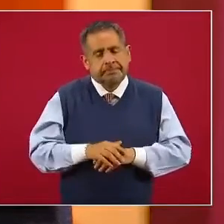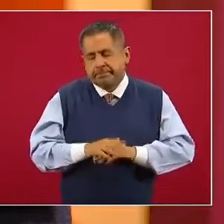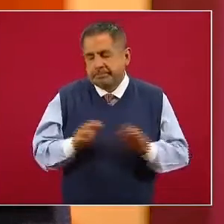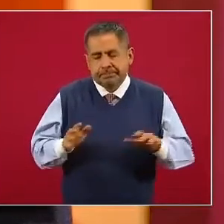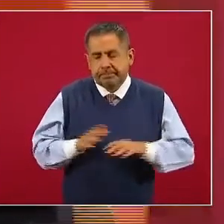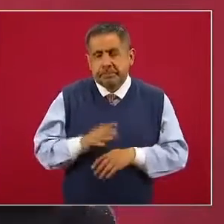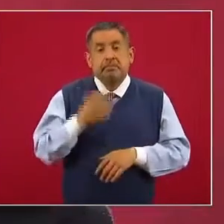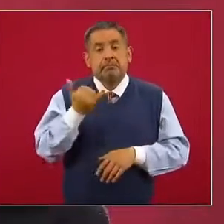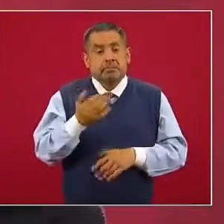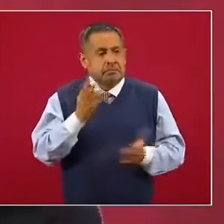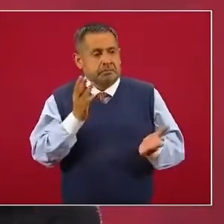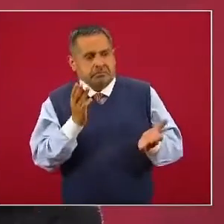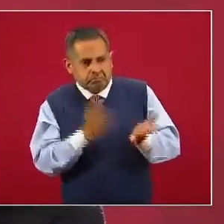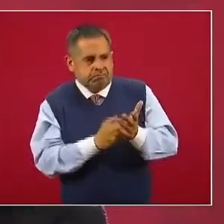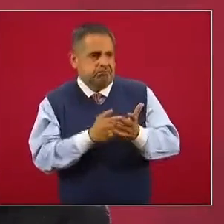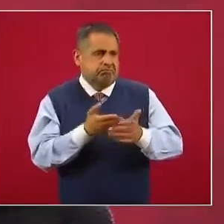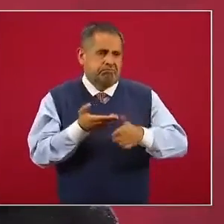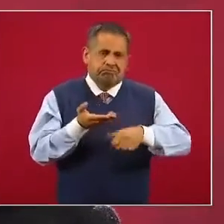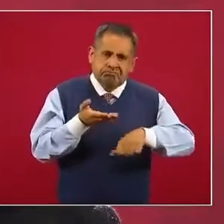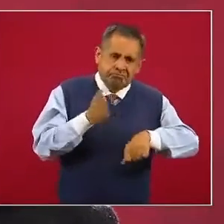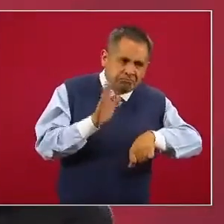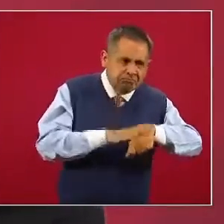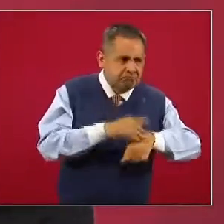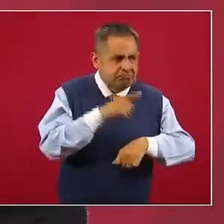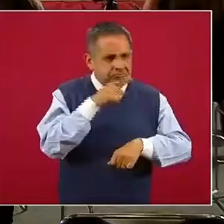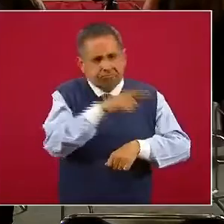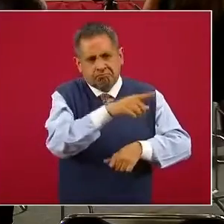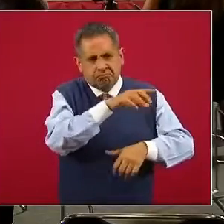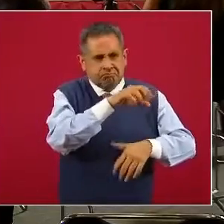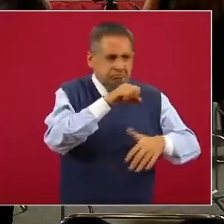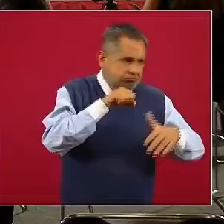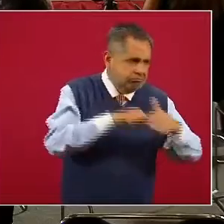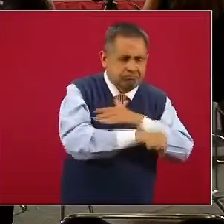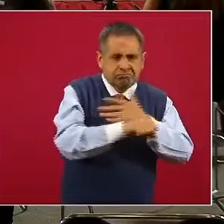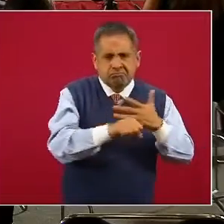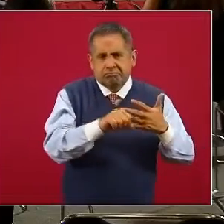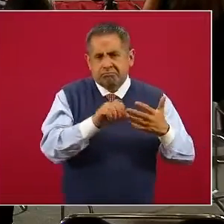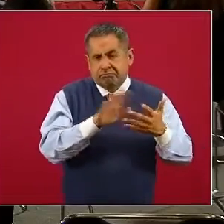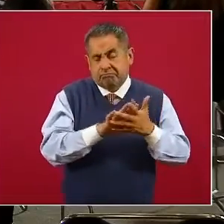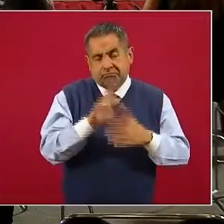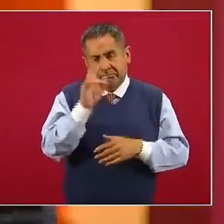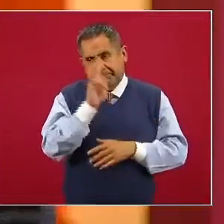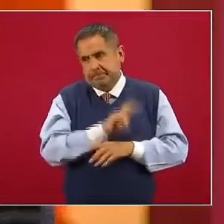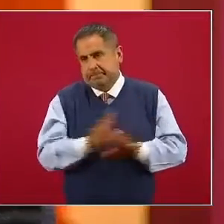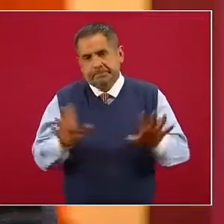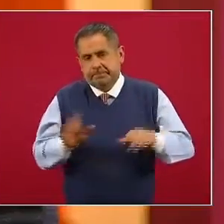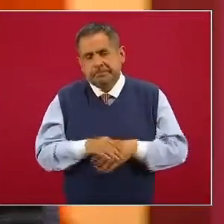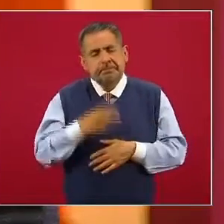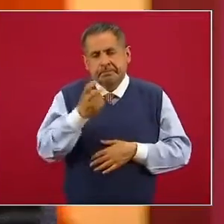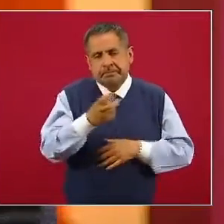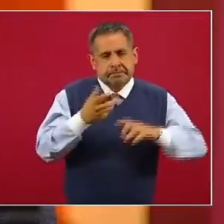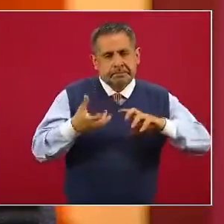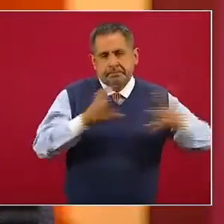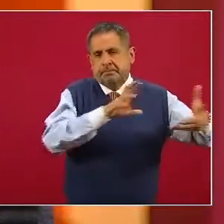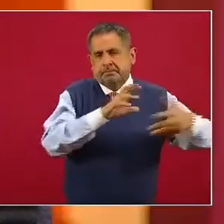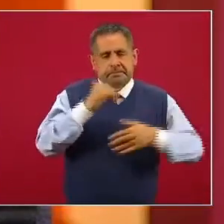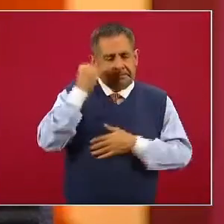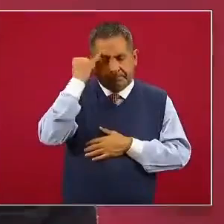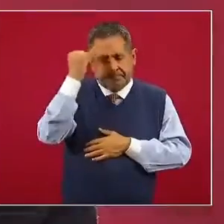través de la coerción, ya sea administrativa y peor aún el uso de la fuerza pública, trastorna